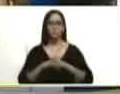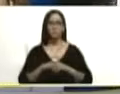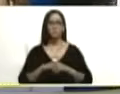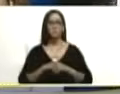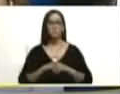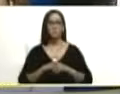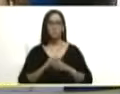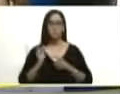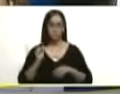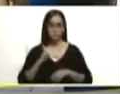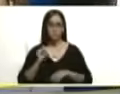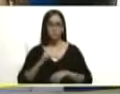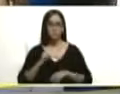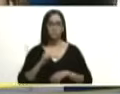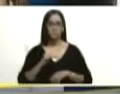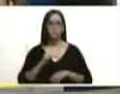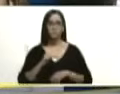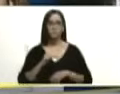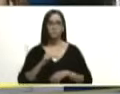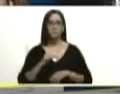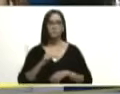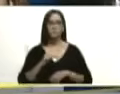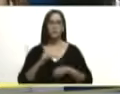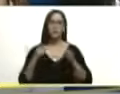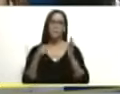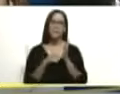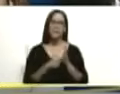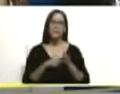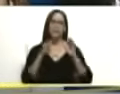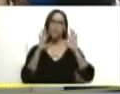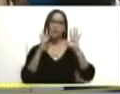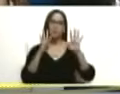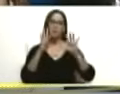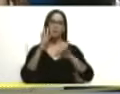1498, ¿correcto? De